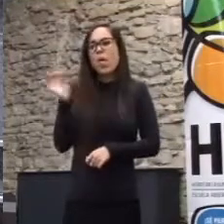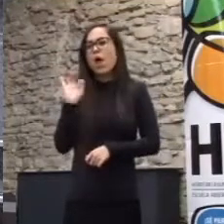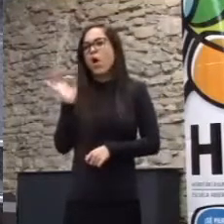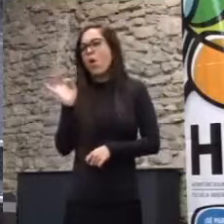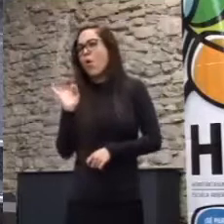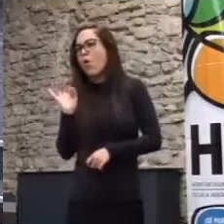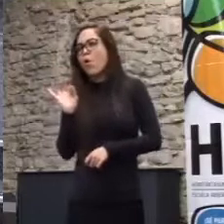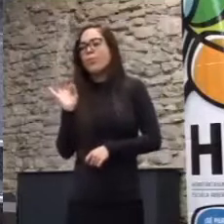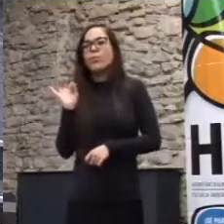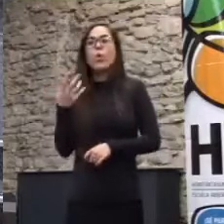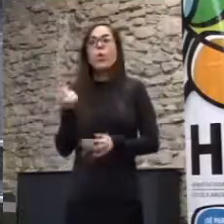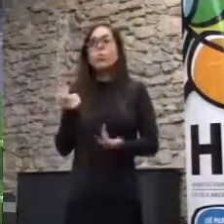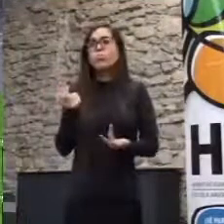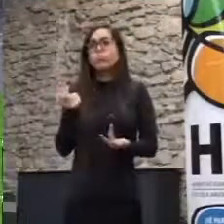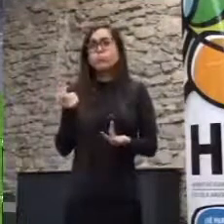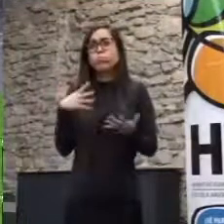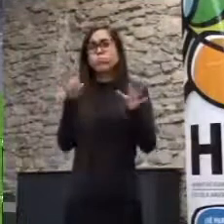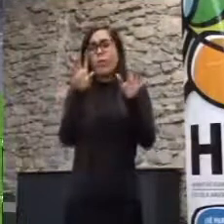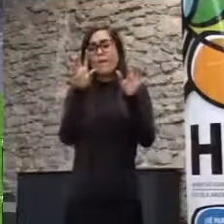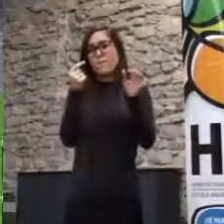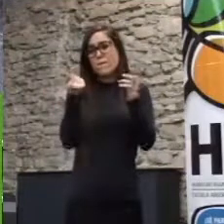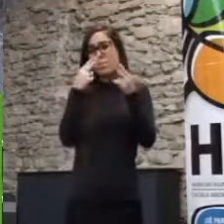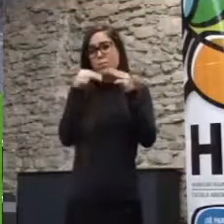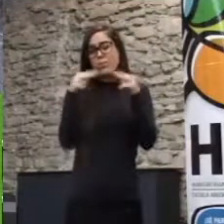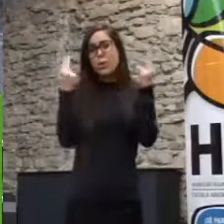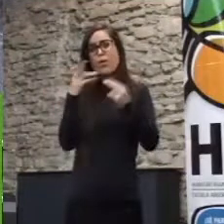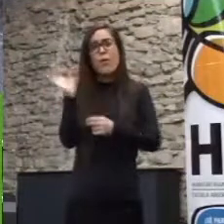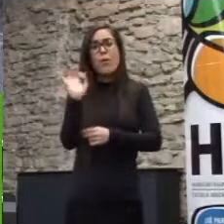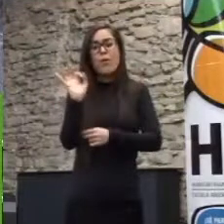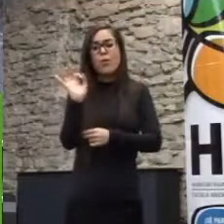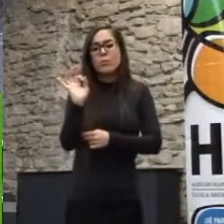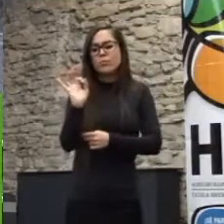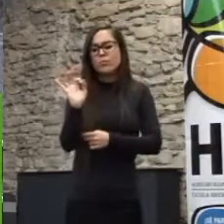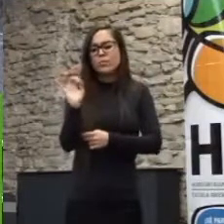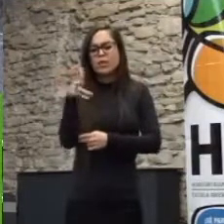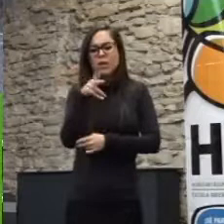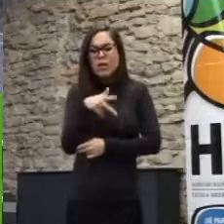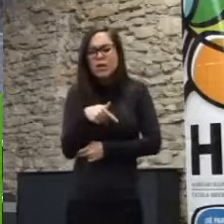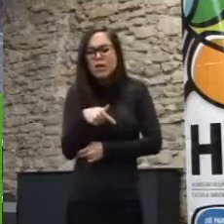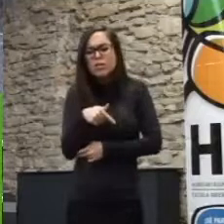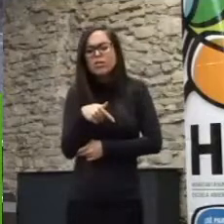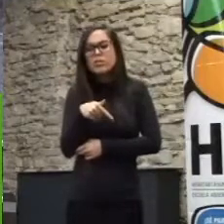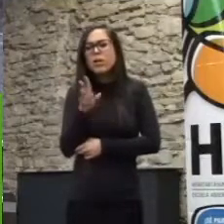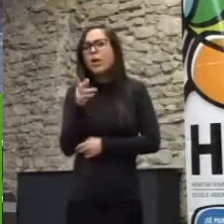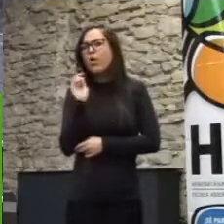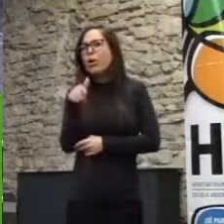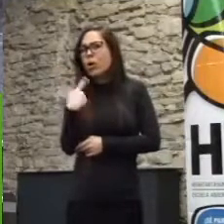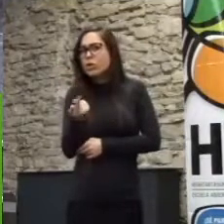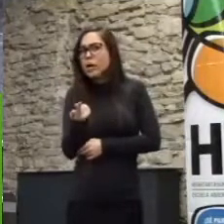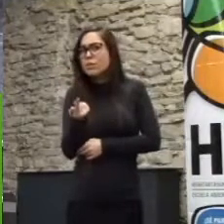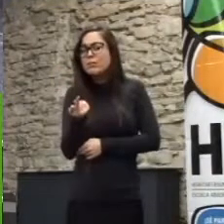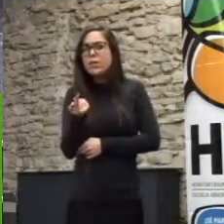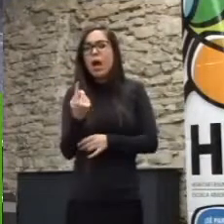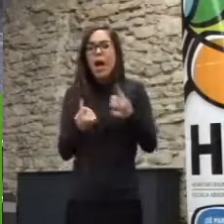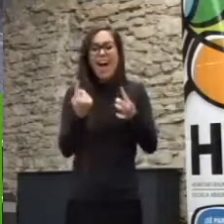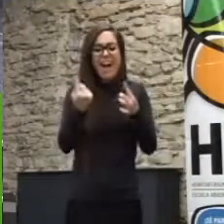local de carácter público, hay medios de comunicación local de iniciativa popular, Euskaltzale, hay medios de comunicación local que son parte